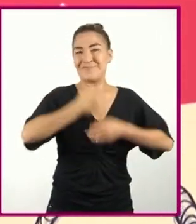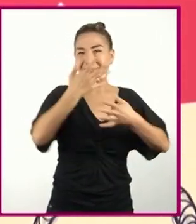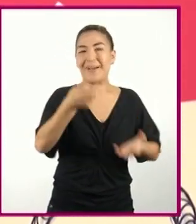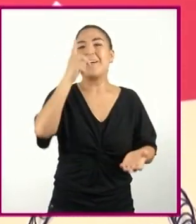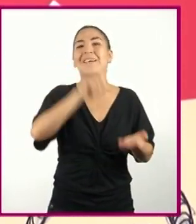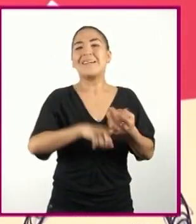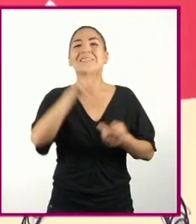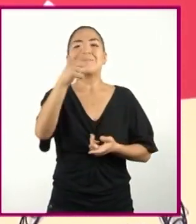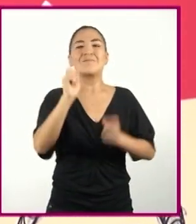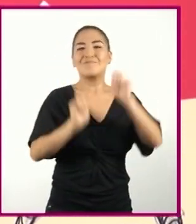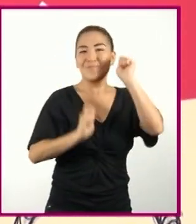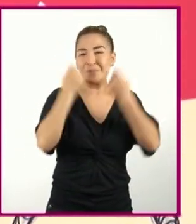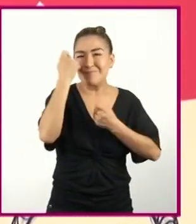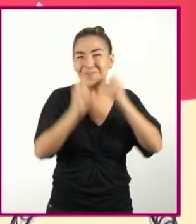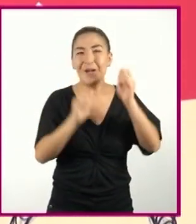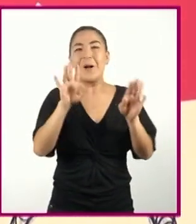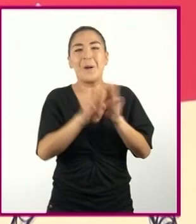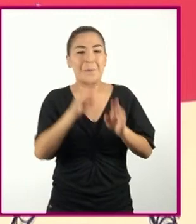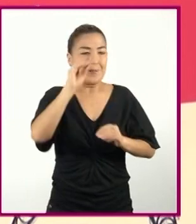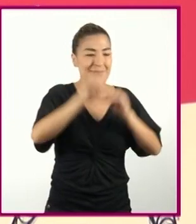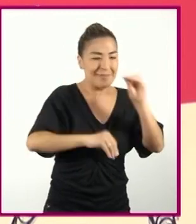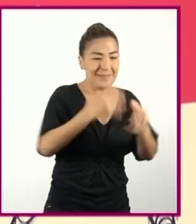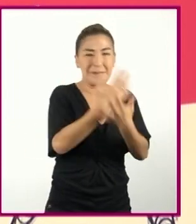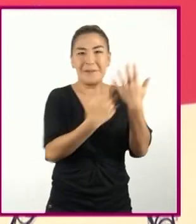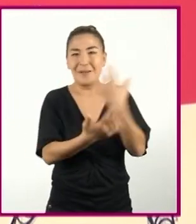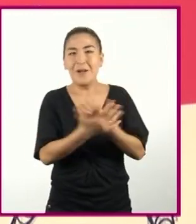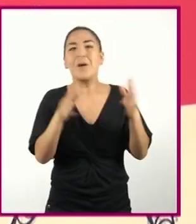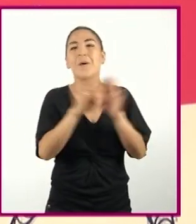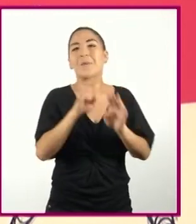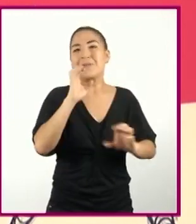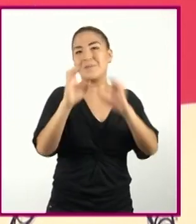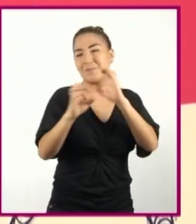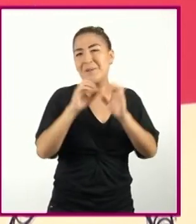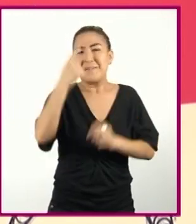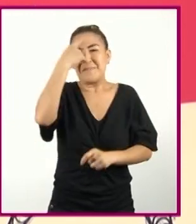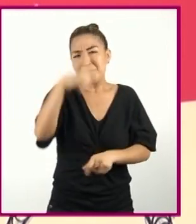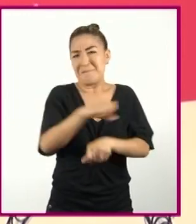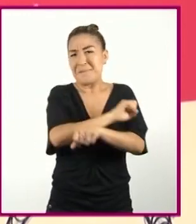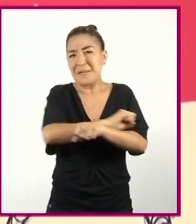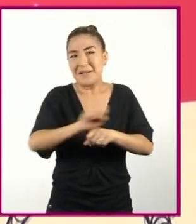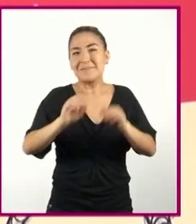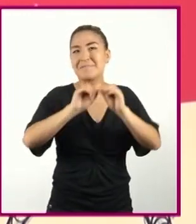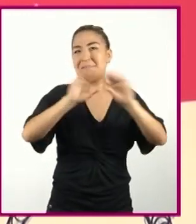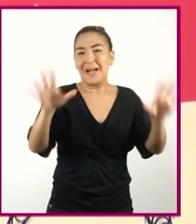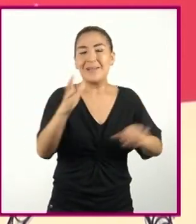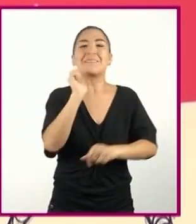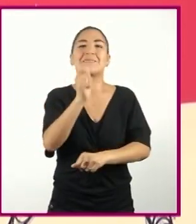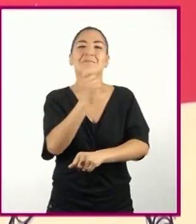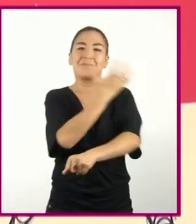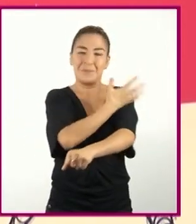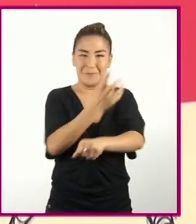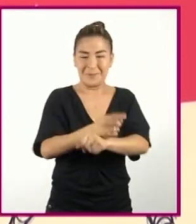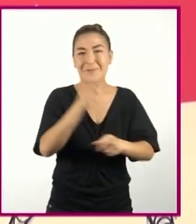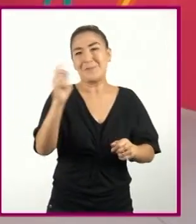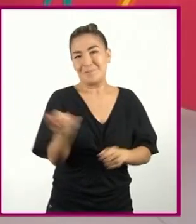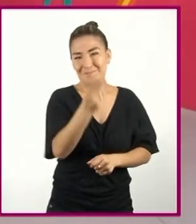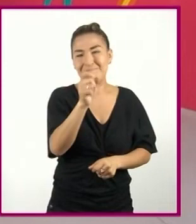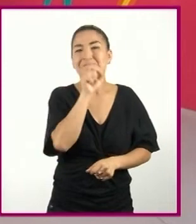través de los gestos y crear una comunicación clara y sencilla y honesta con ustedes